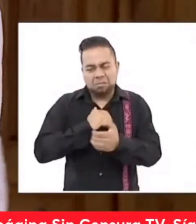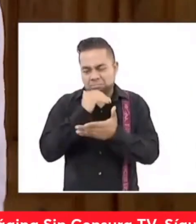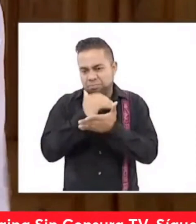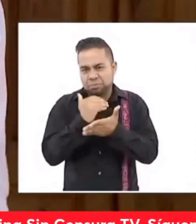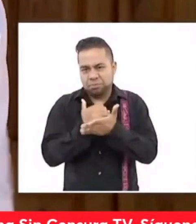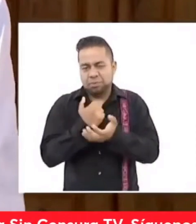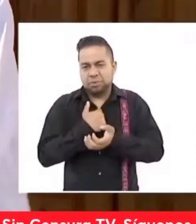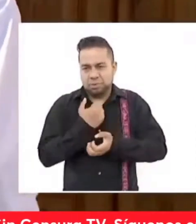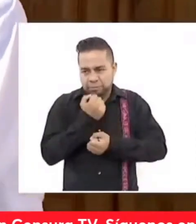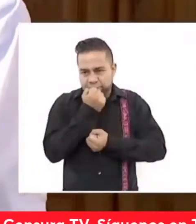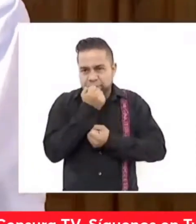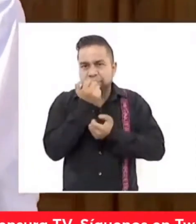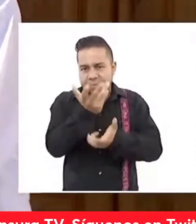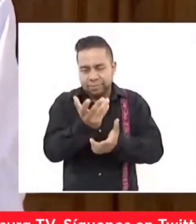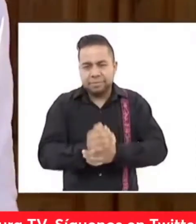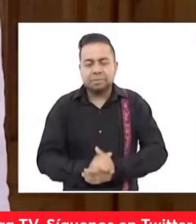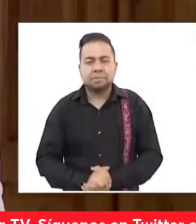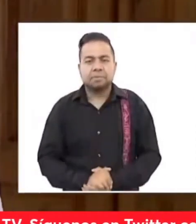subrayo de lo